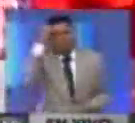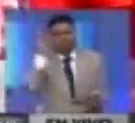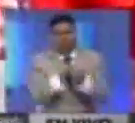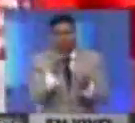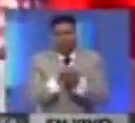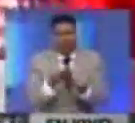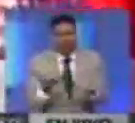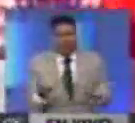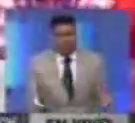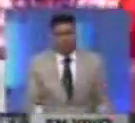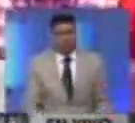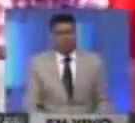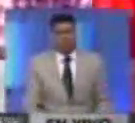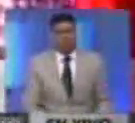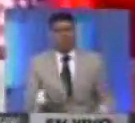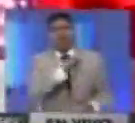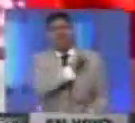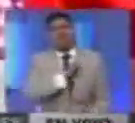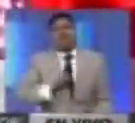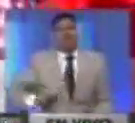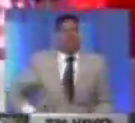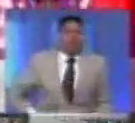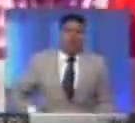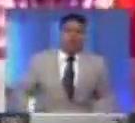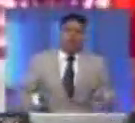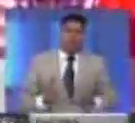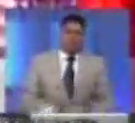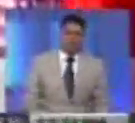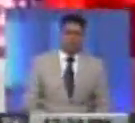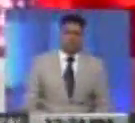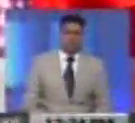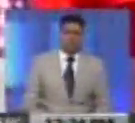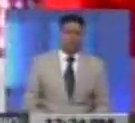fraudulentos son unos flojos absoluto